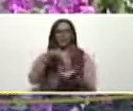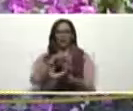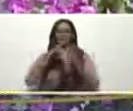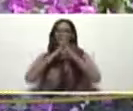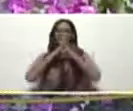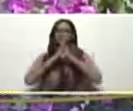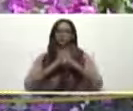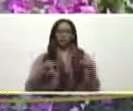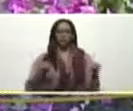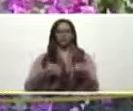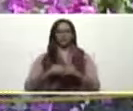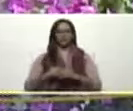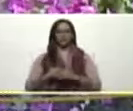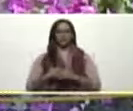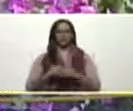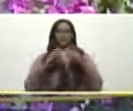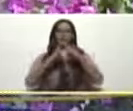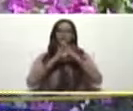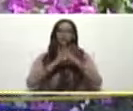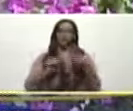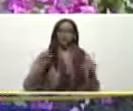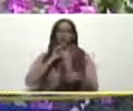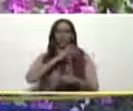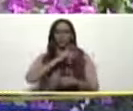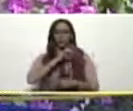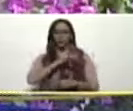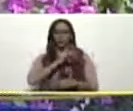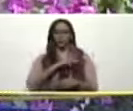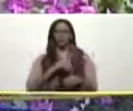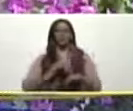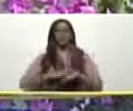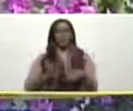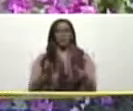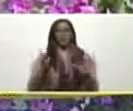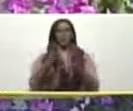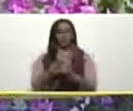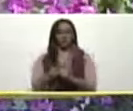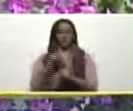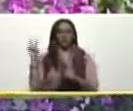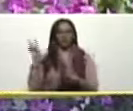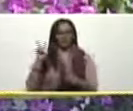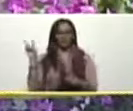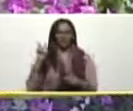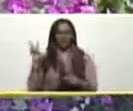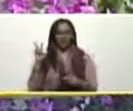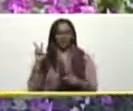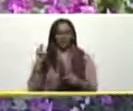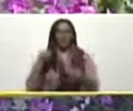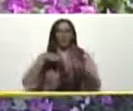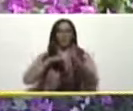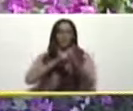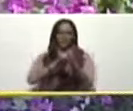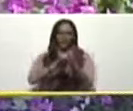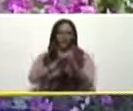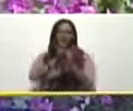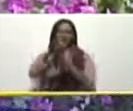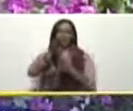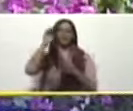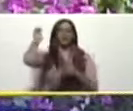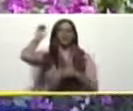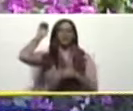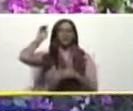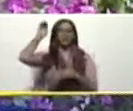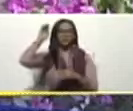las dificultades, todos los dolores. Y porque creemos en Venezuela, vamos remontando hacia el